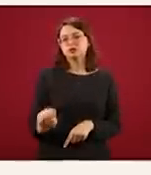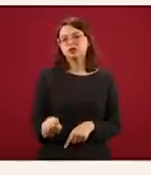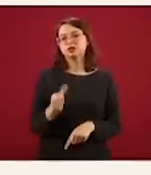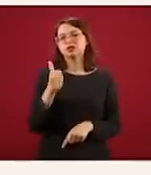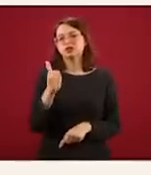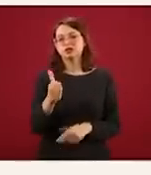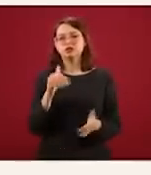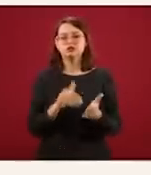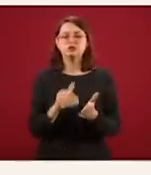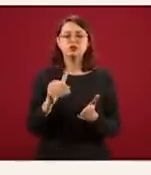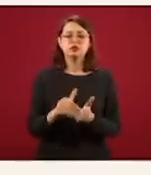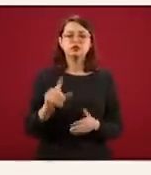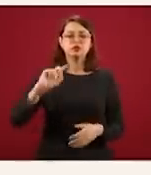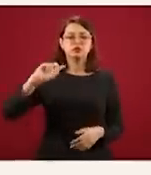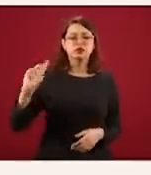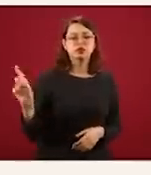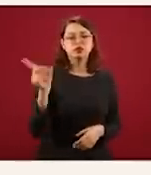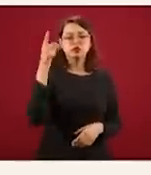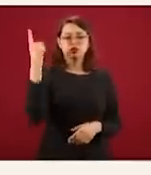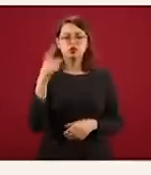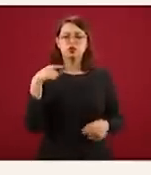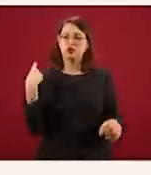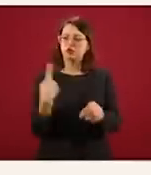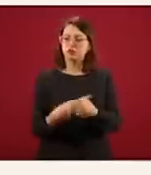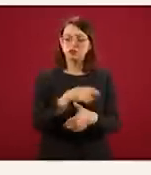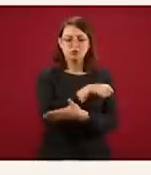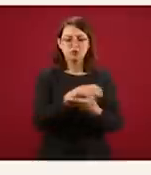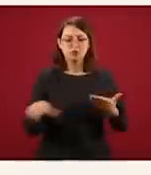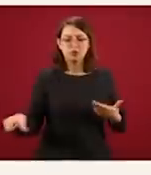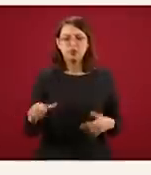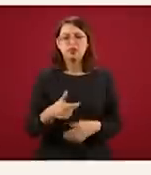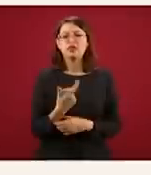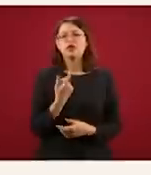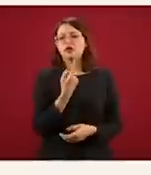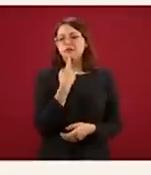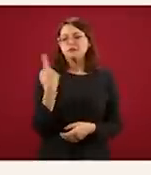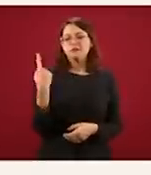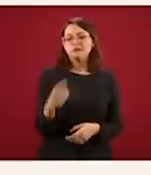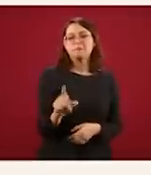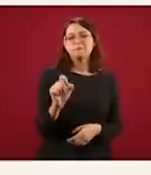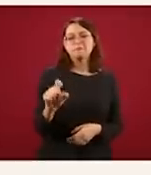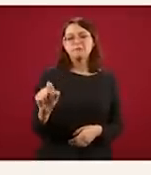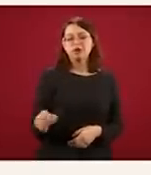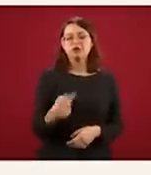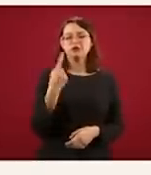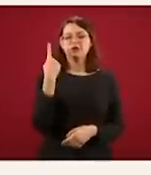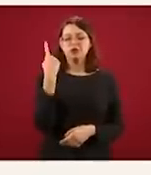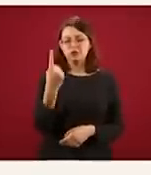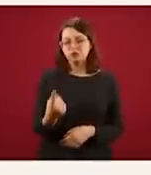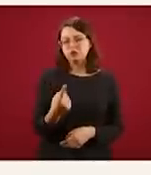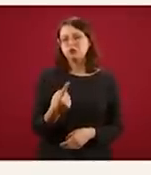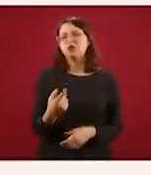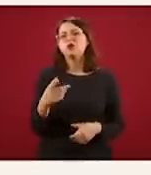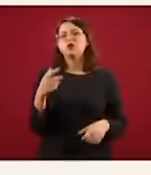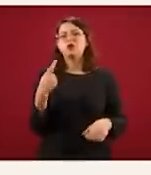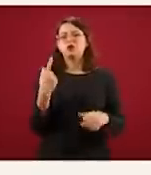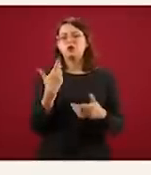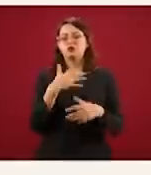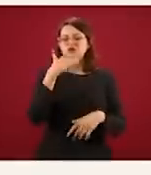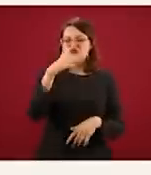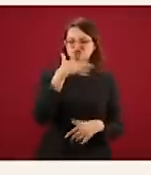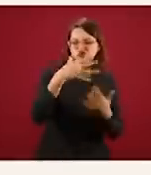denuncias presentadas ante la Fiscalía General por lavado de dinero y 36